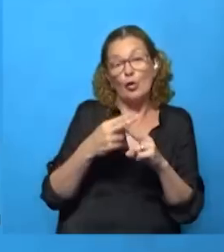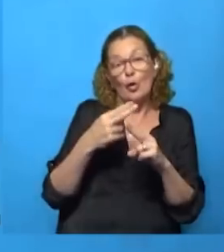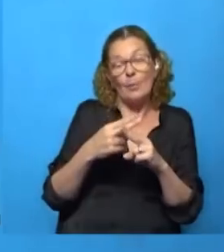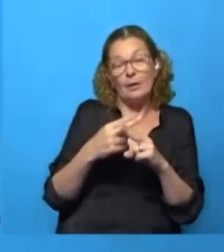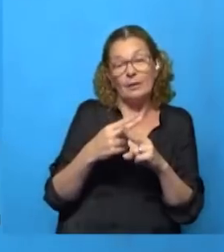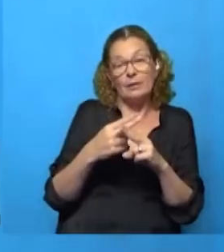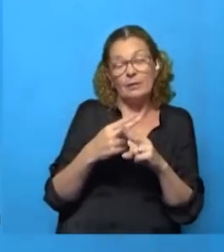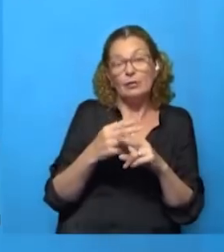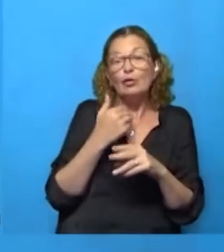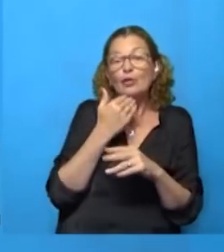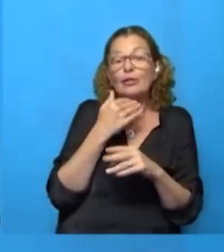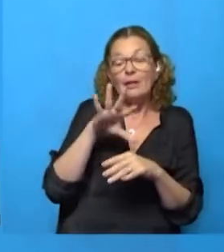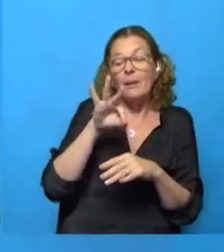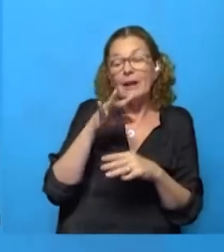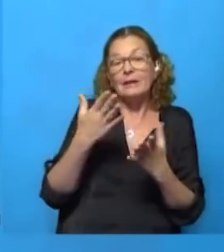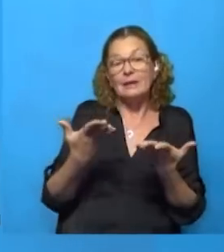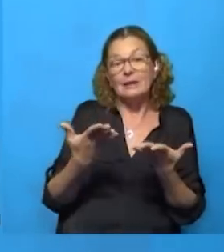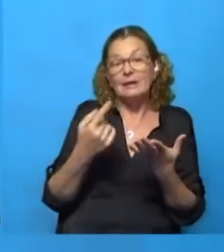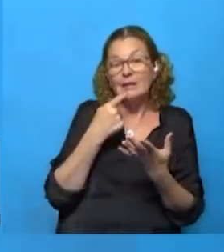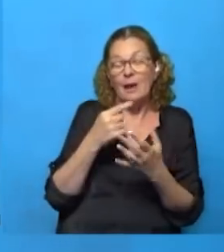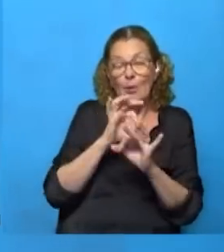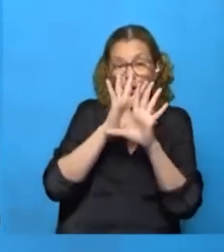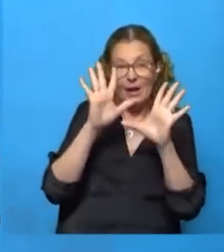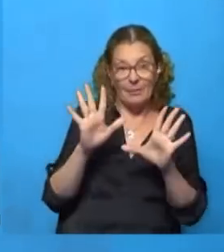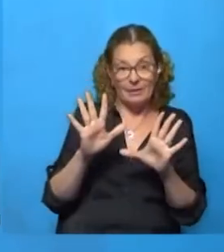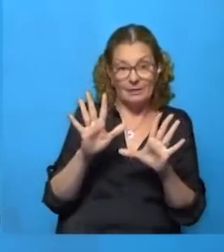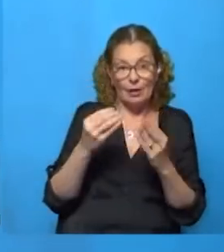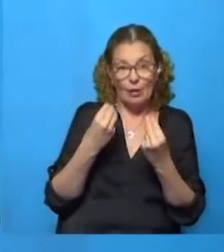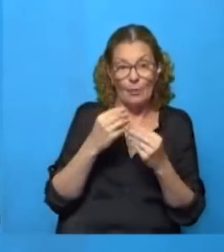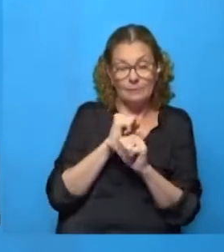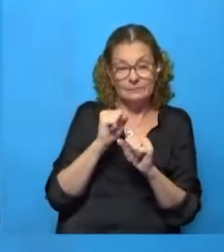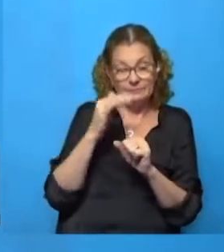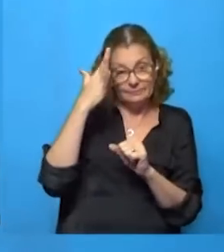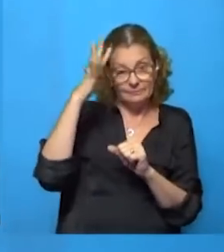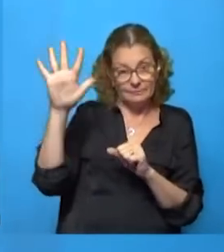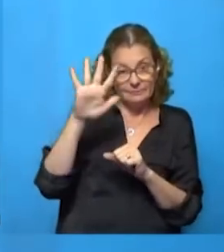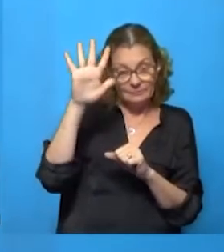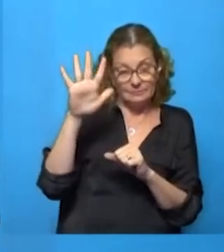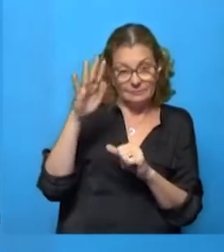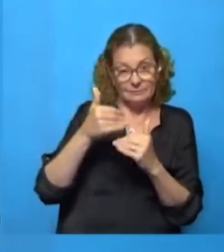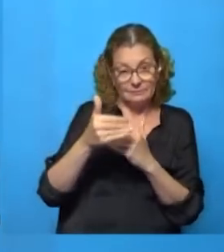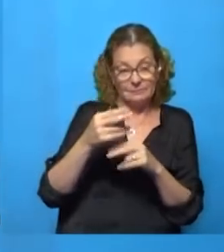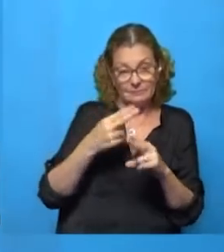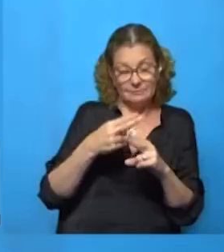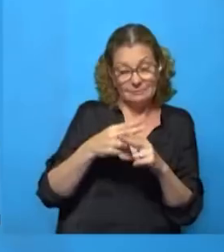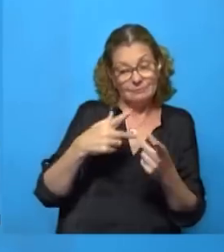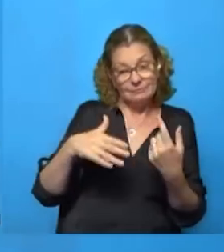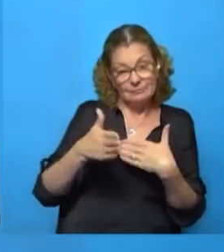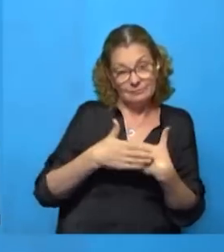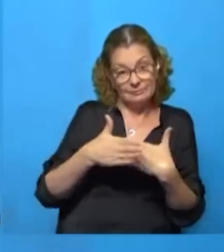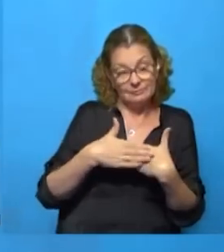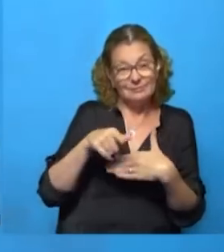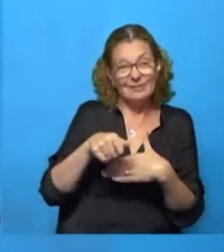todavía no está conformado digamos claramente como podría imaginarse Más allá de los nombres que hay en la vuelta